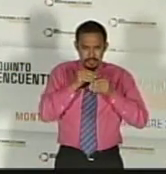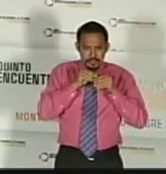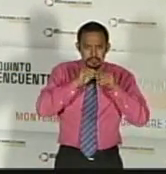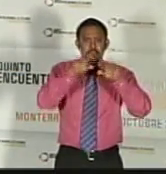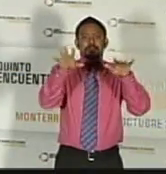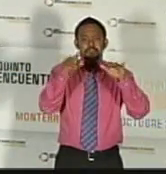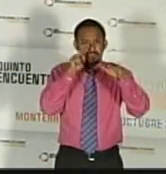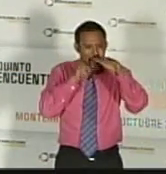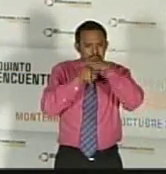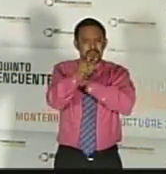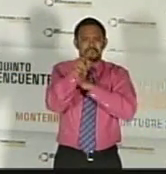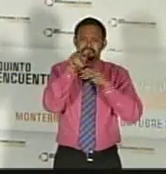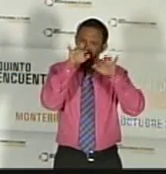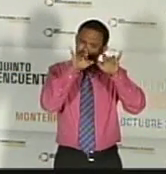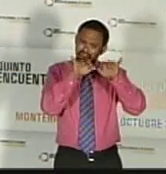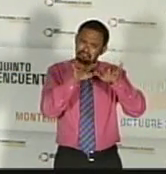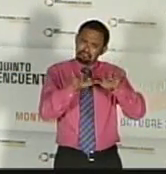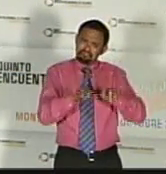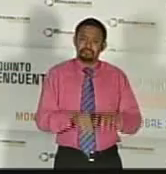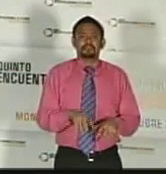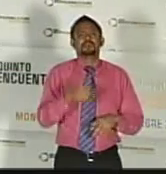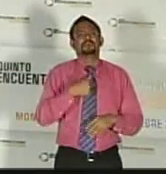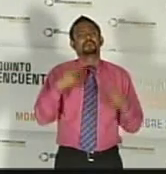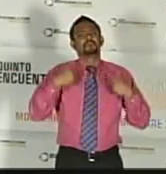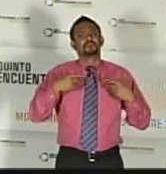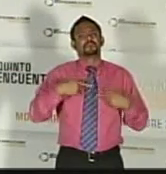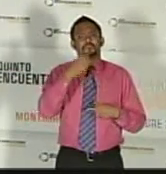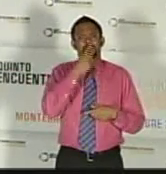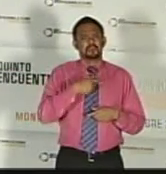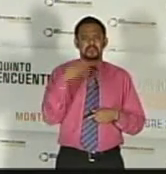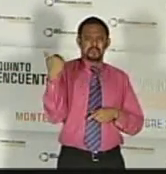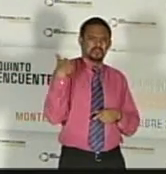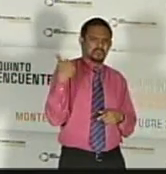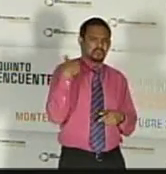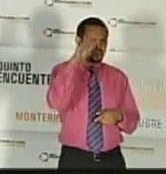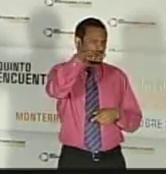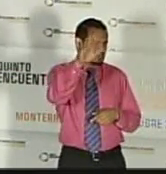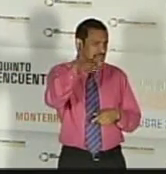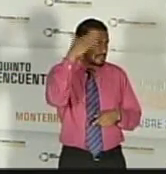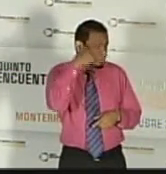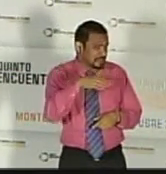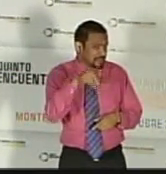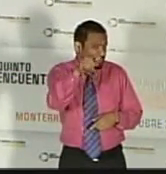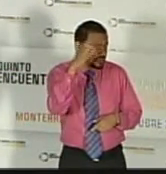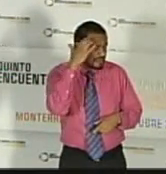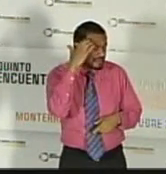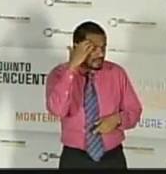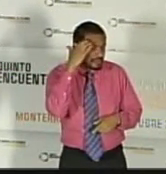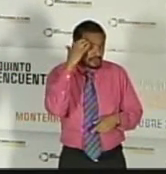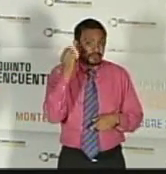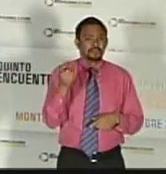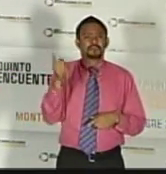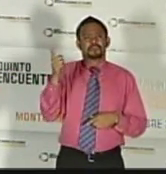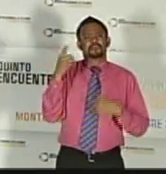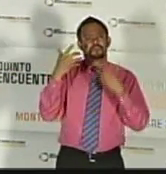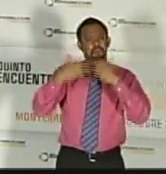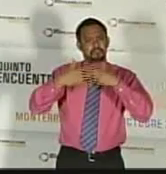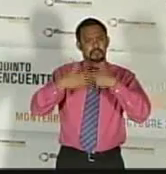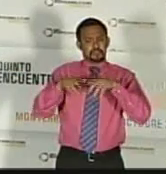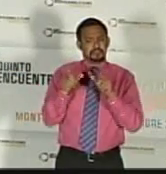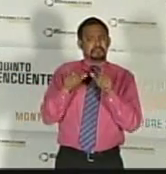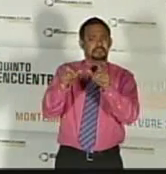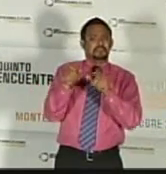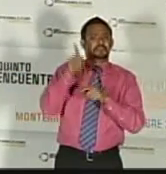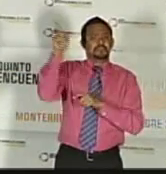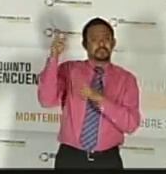visión y escriban su visión ahí. Y alguien me dijo, oye, ¿sabes qué? Que conoces que la Agencia de Seguridad